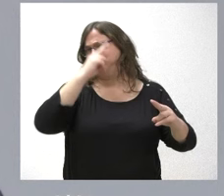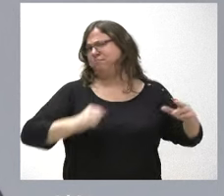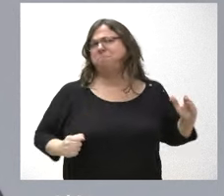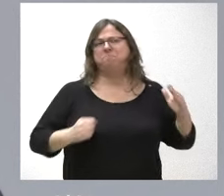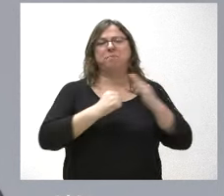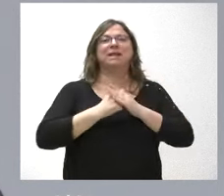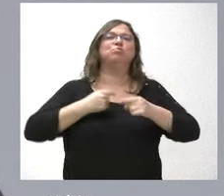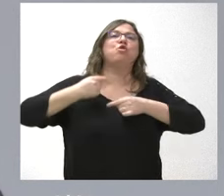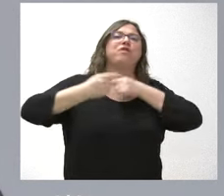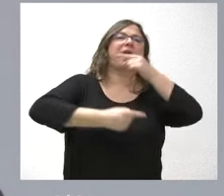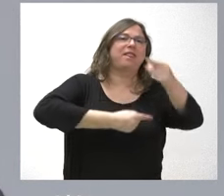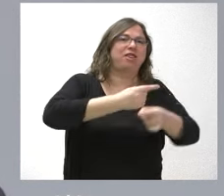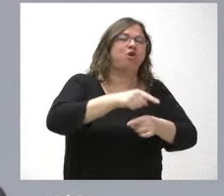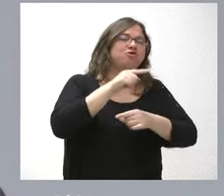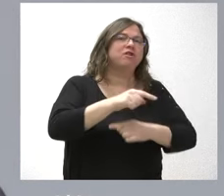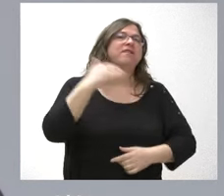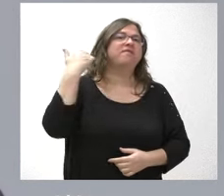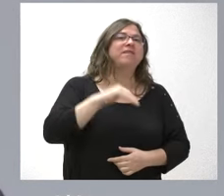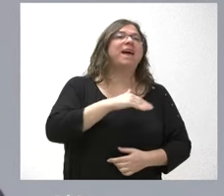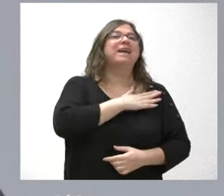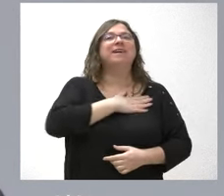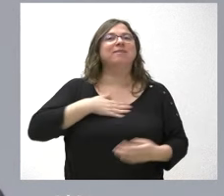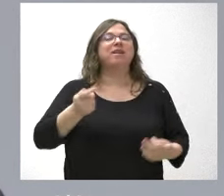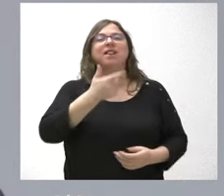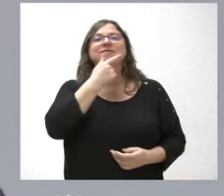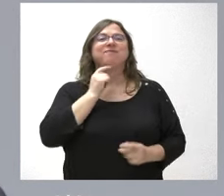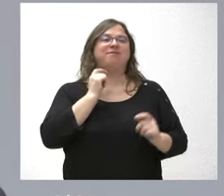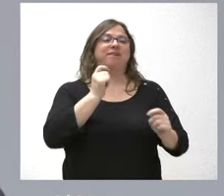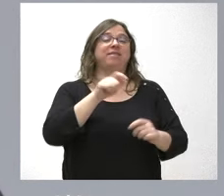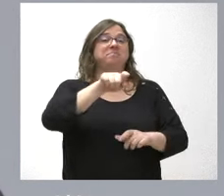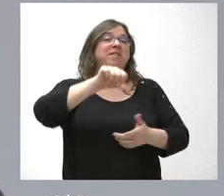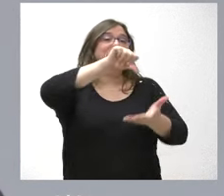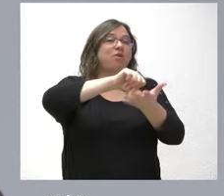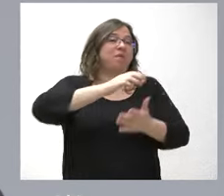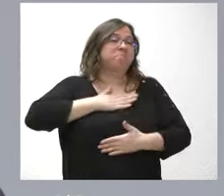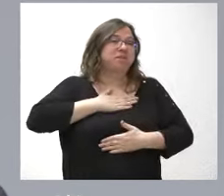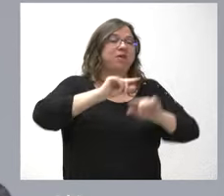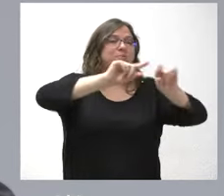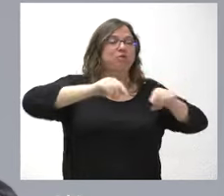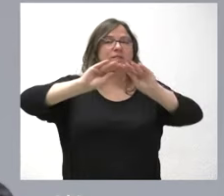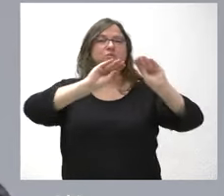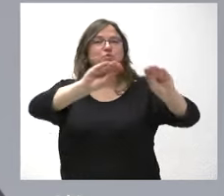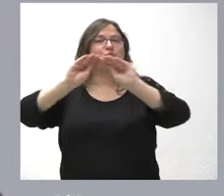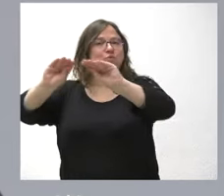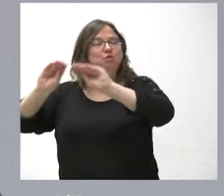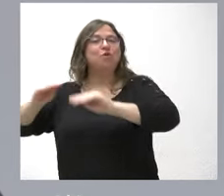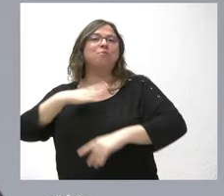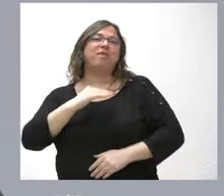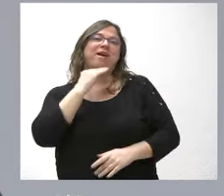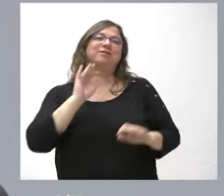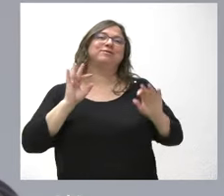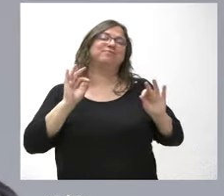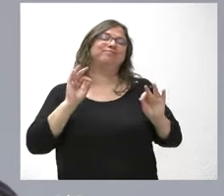campa de Villalar, se trata de facilitar el que cada uno en su capital de provincia pues pueda tener un día de asueto